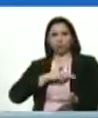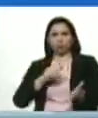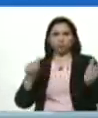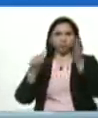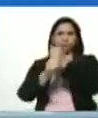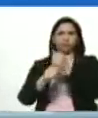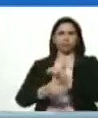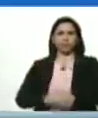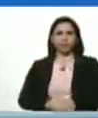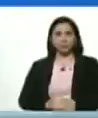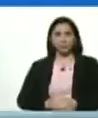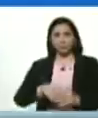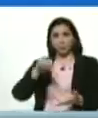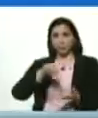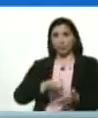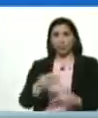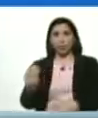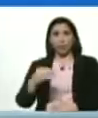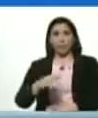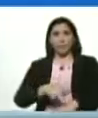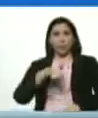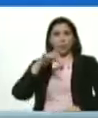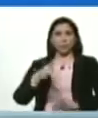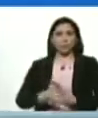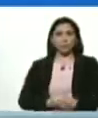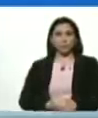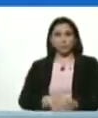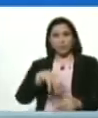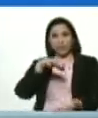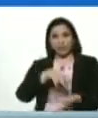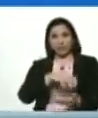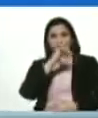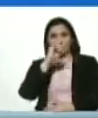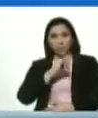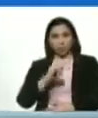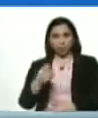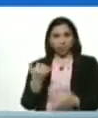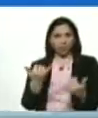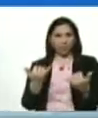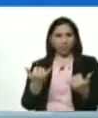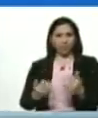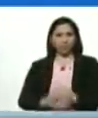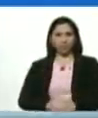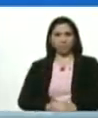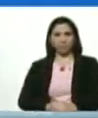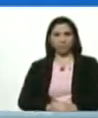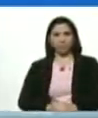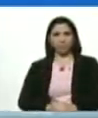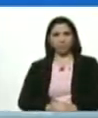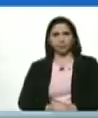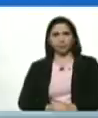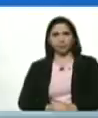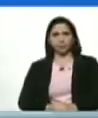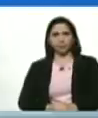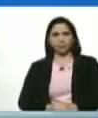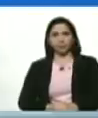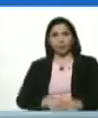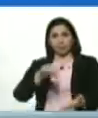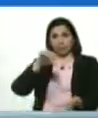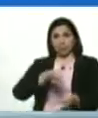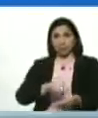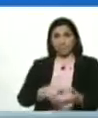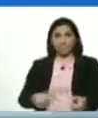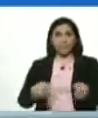el foco más grave en el estado zulia en este momento el foco del mercado